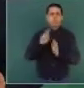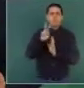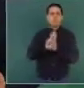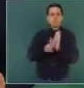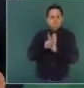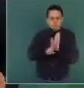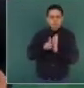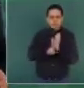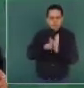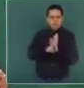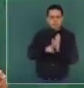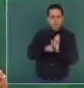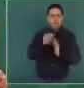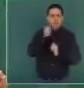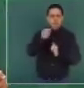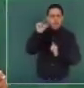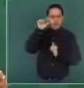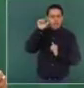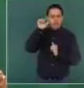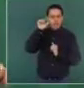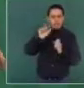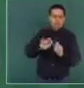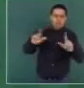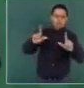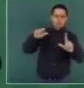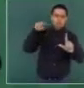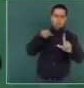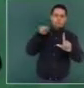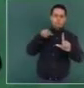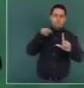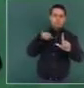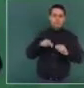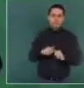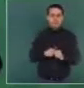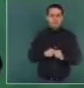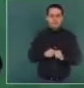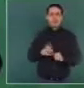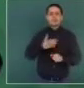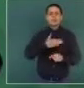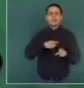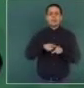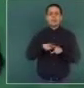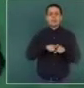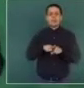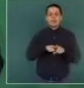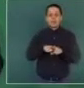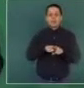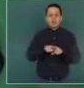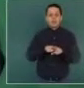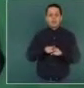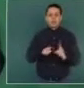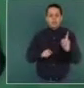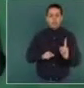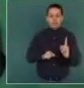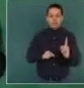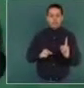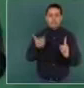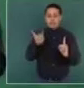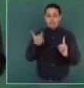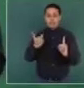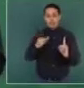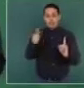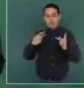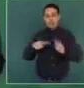que se dio a conocer ayer, donde aparece mi hermano Pío recibiendo dinero